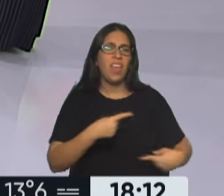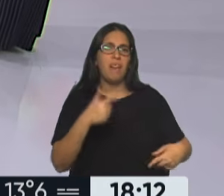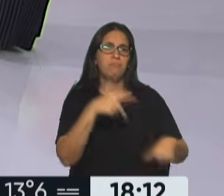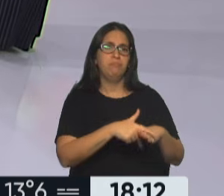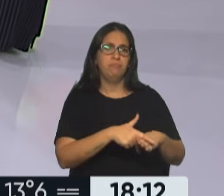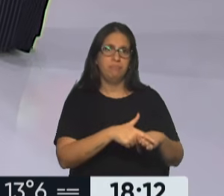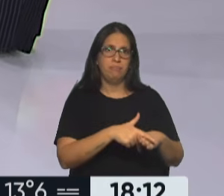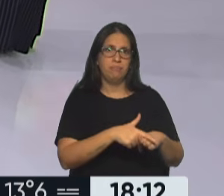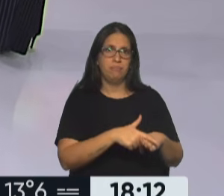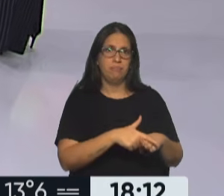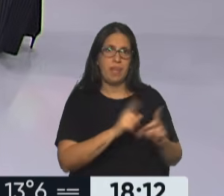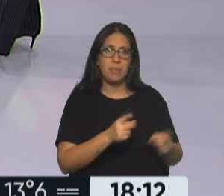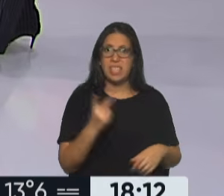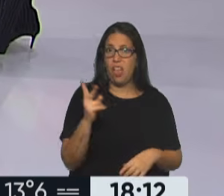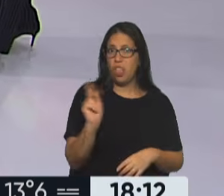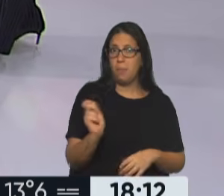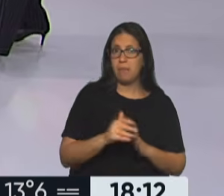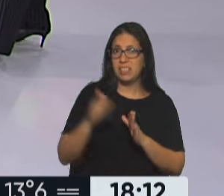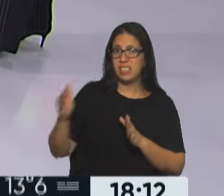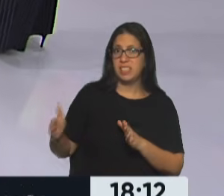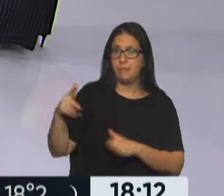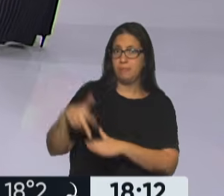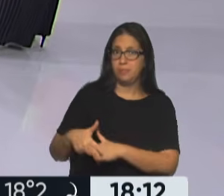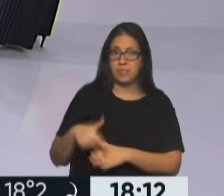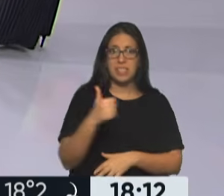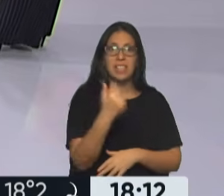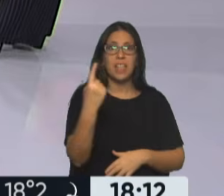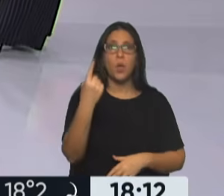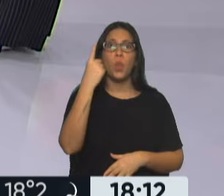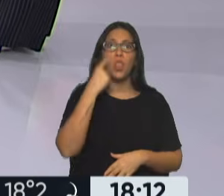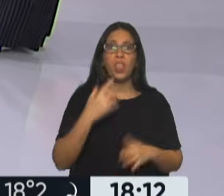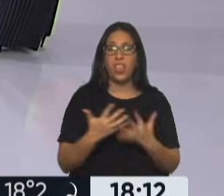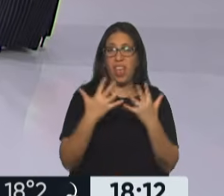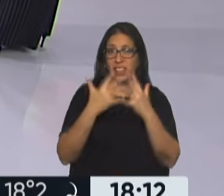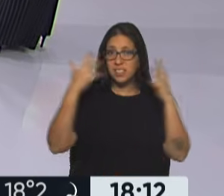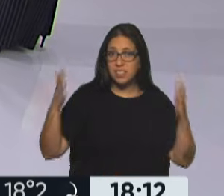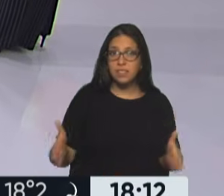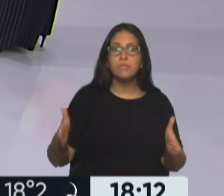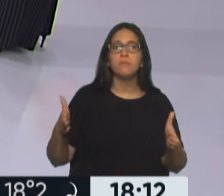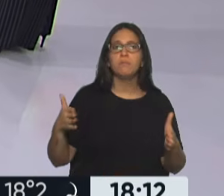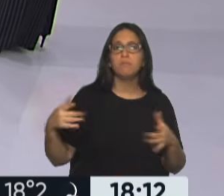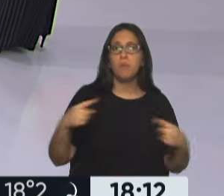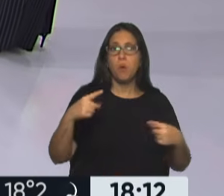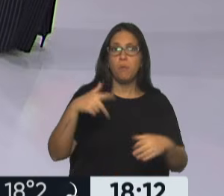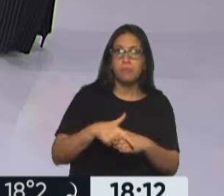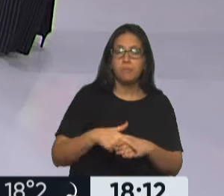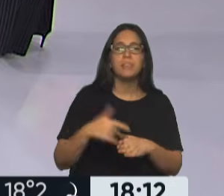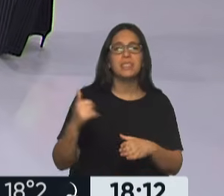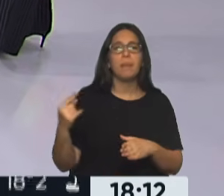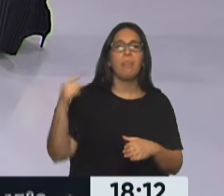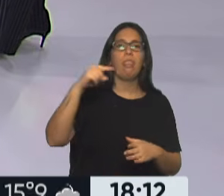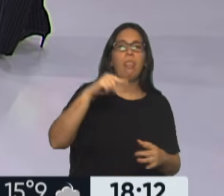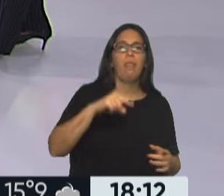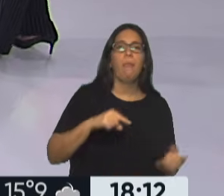medias. Esto también hay que decirlo, 2 meses. ¿no? Exactamente, bueno, 61 días de alto el fuego, como recién, con ataques esporádicos,